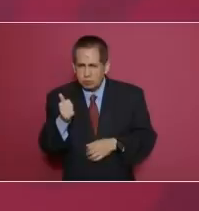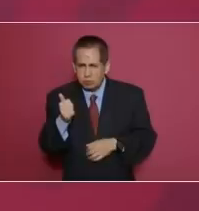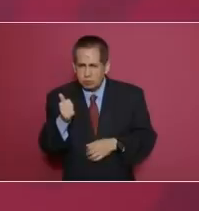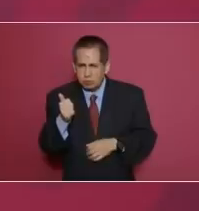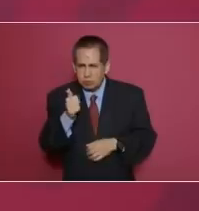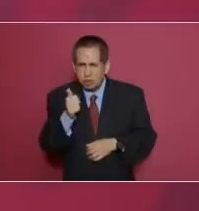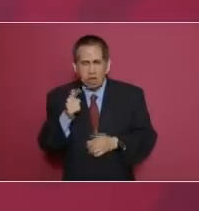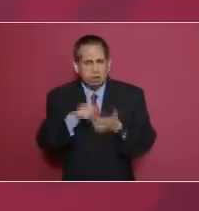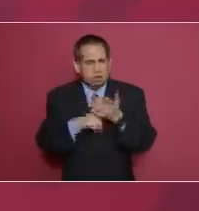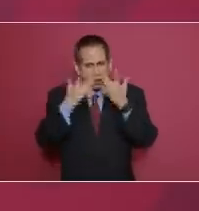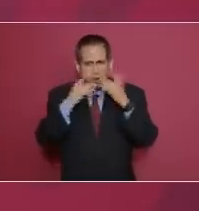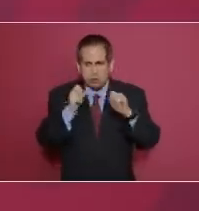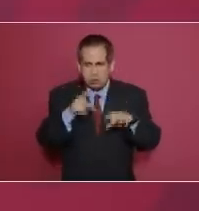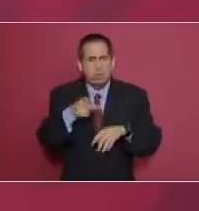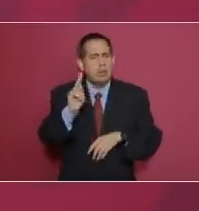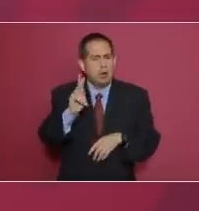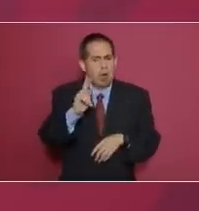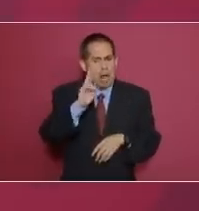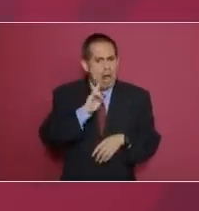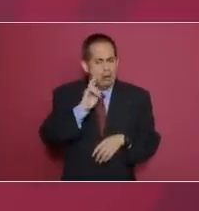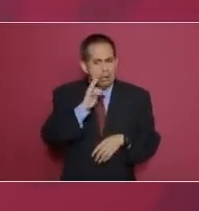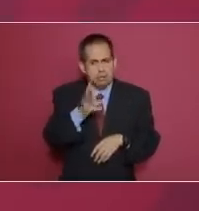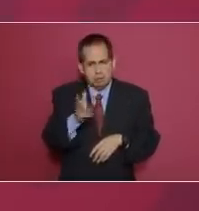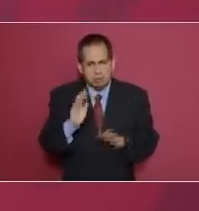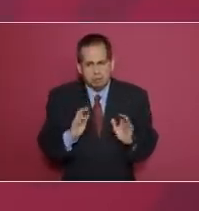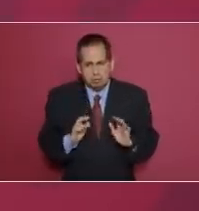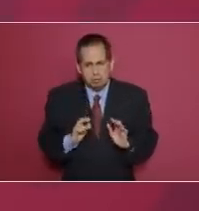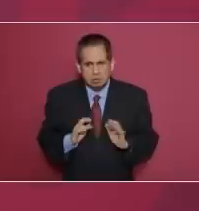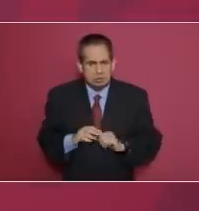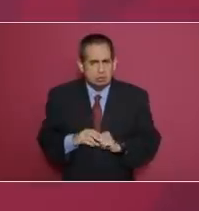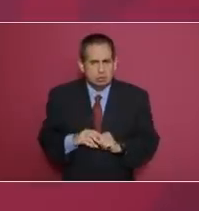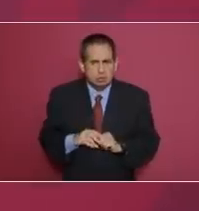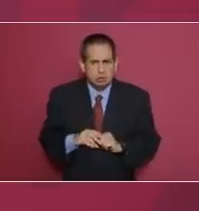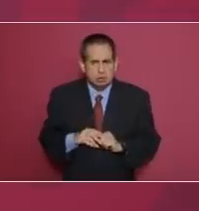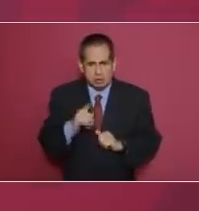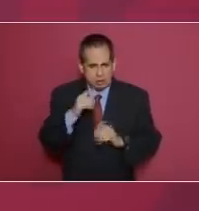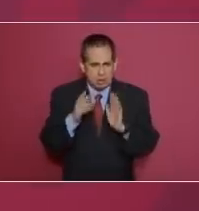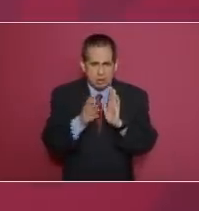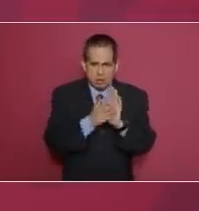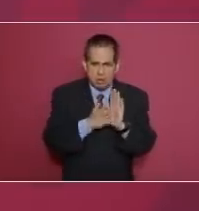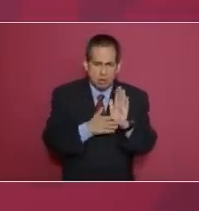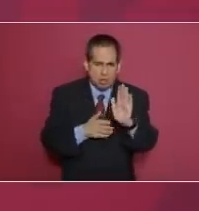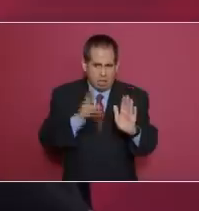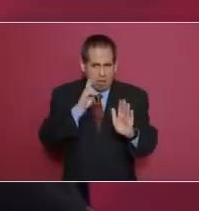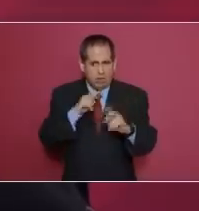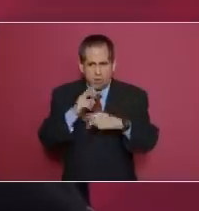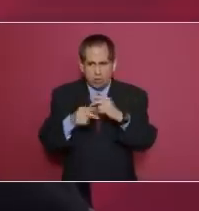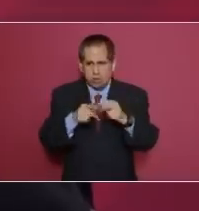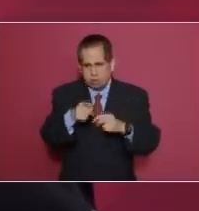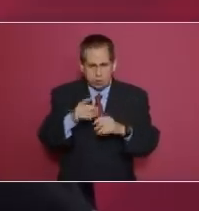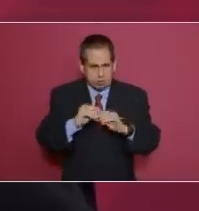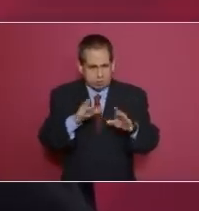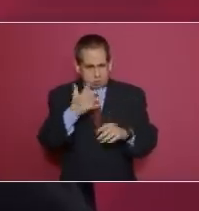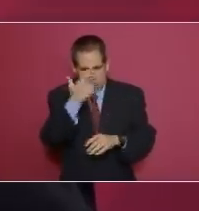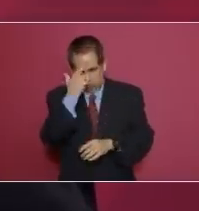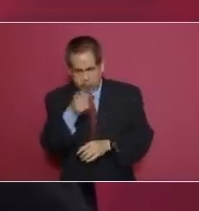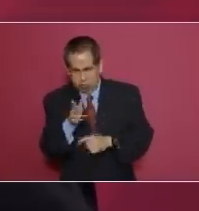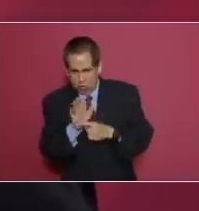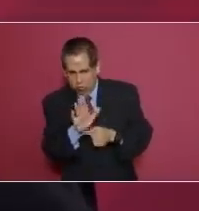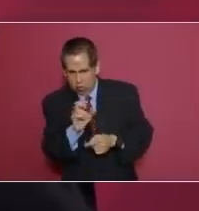en agosto renunció, pero que se demuestre y que tú quedes